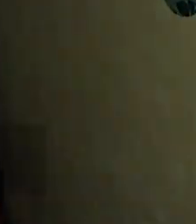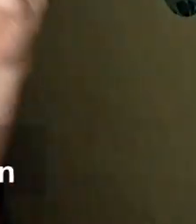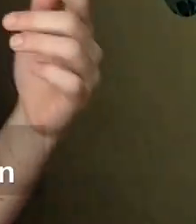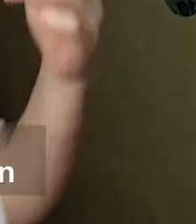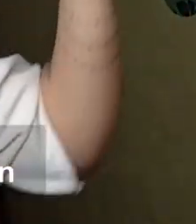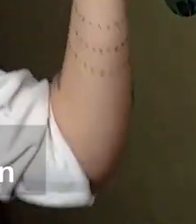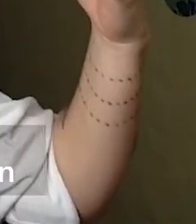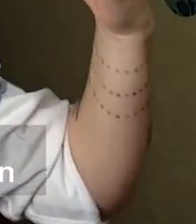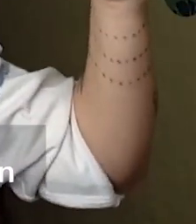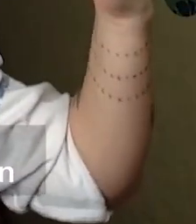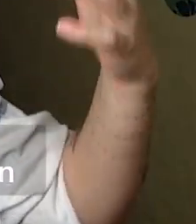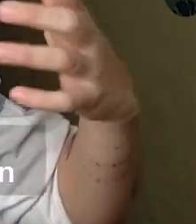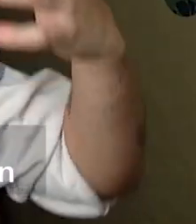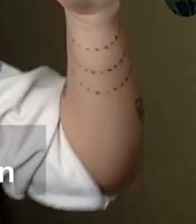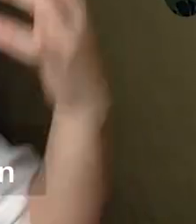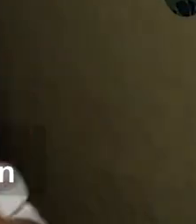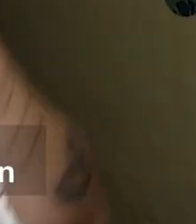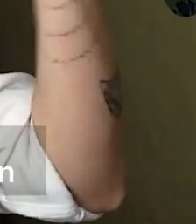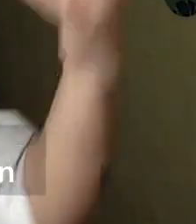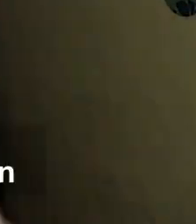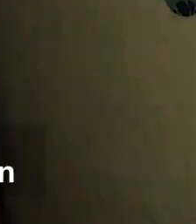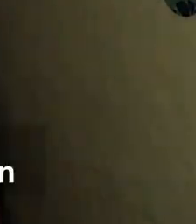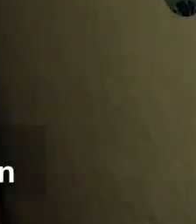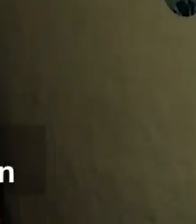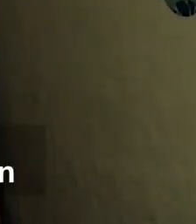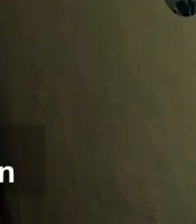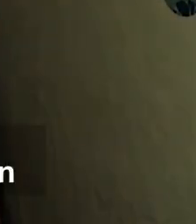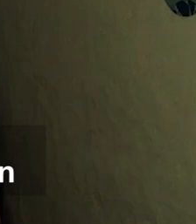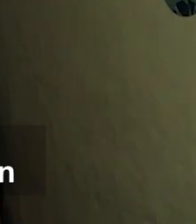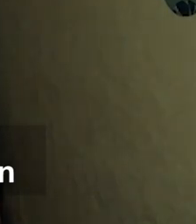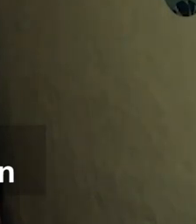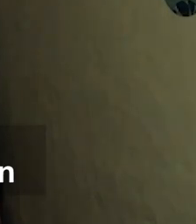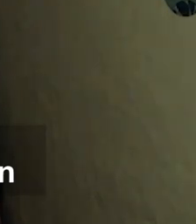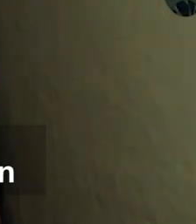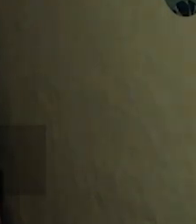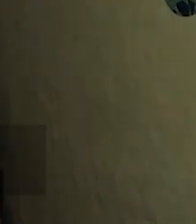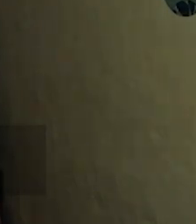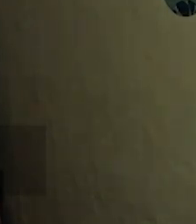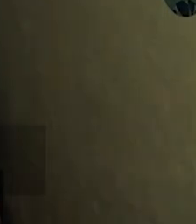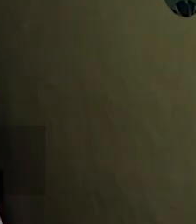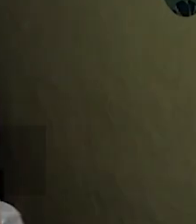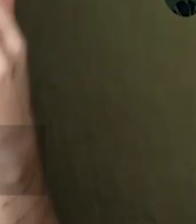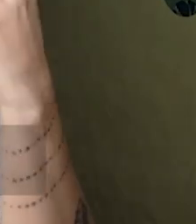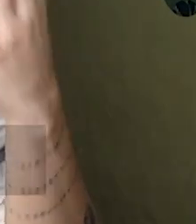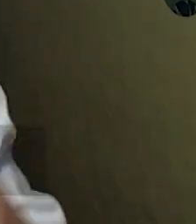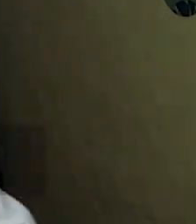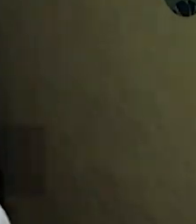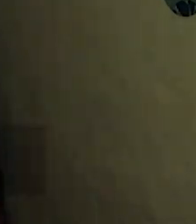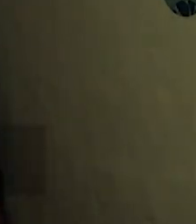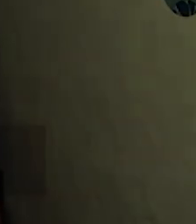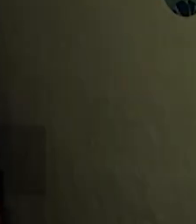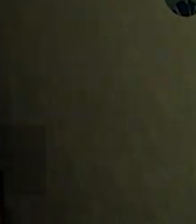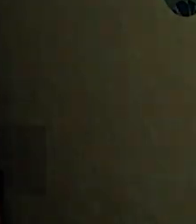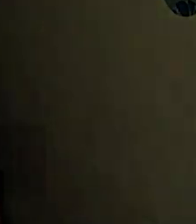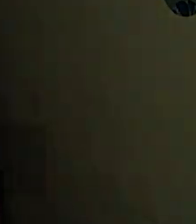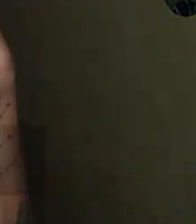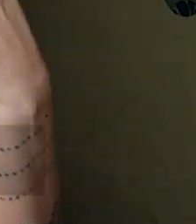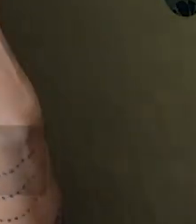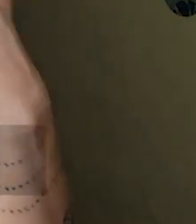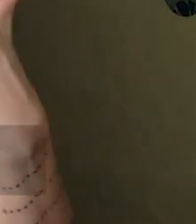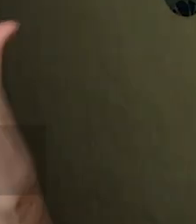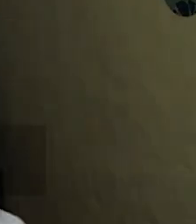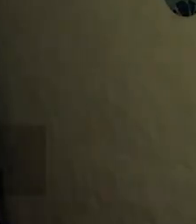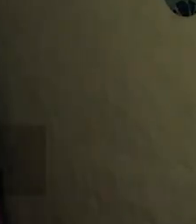población, somos pura tradición, torta frita, locro, candombe y pericón. 25 de mayo particular,